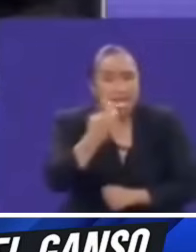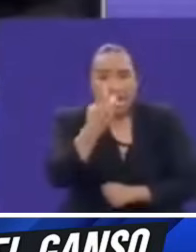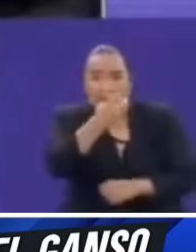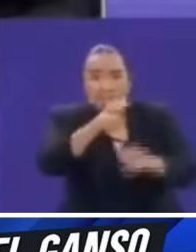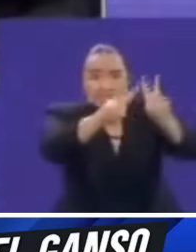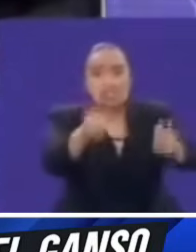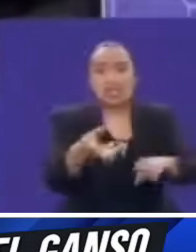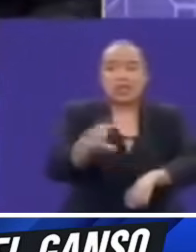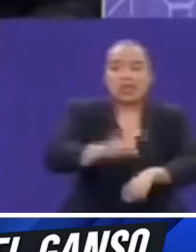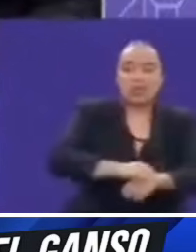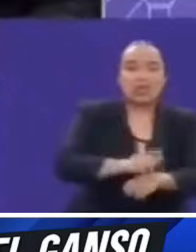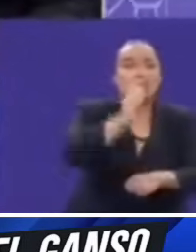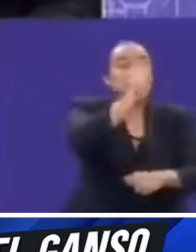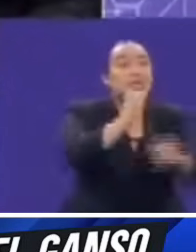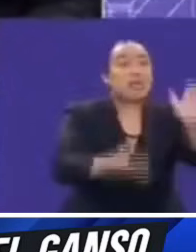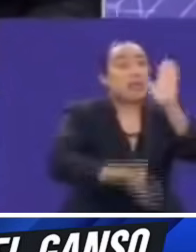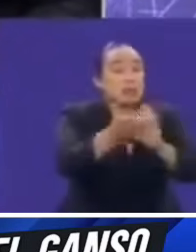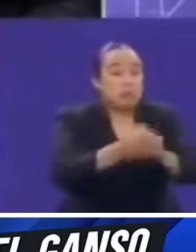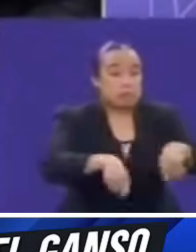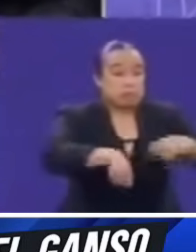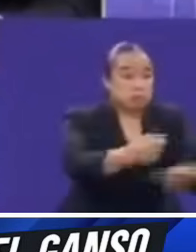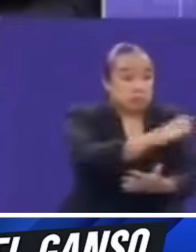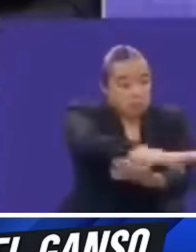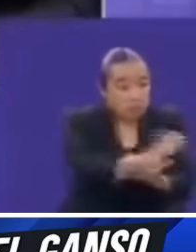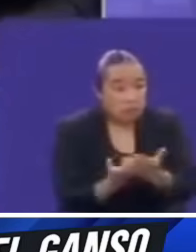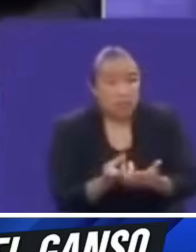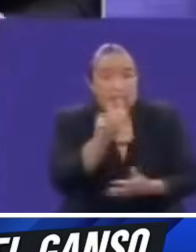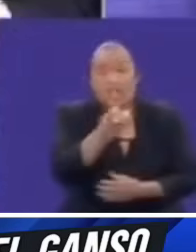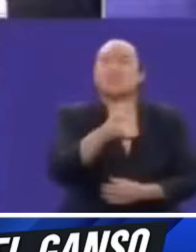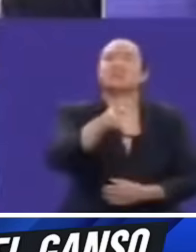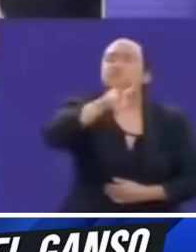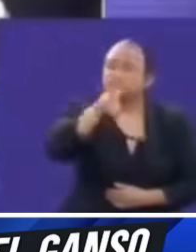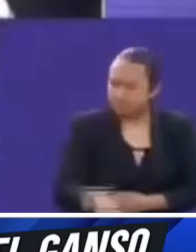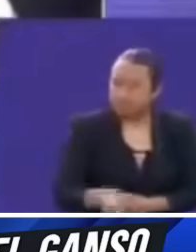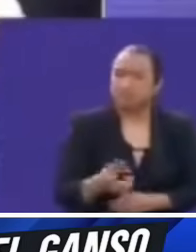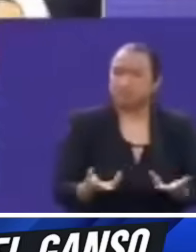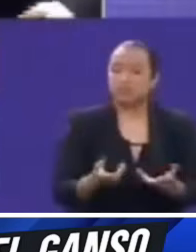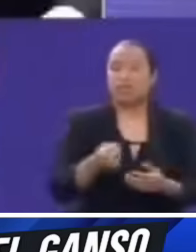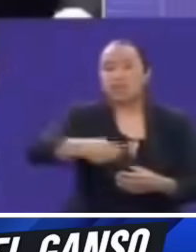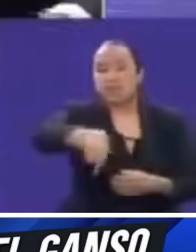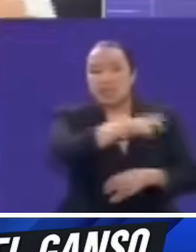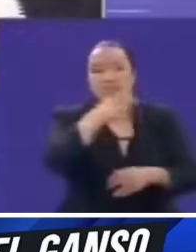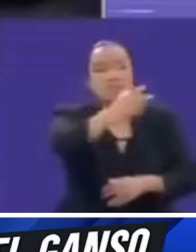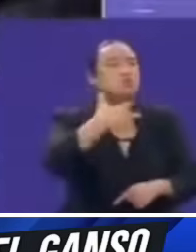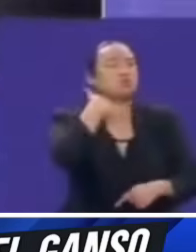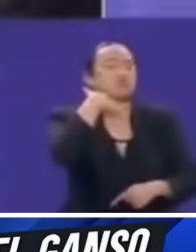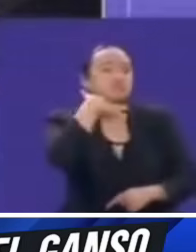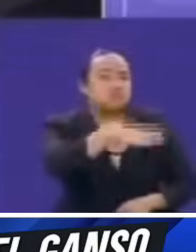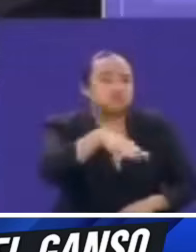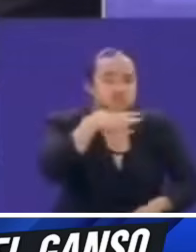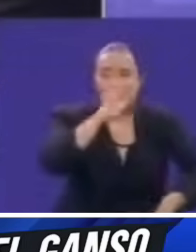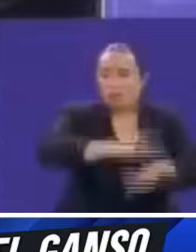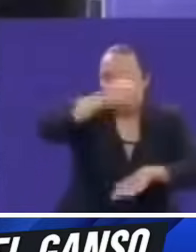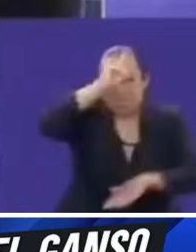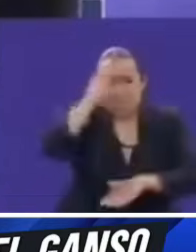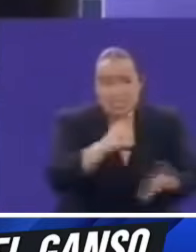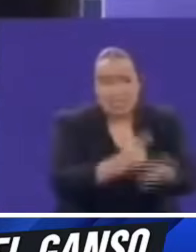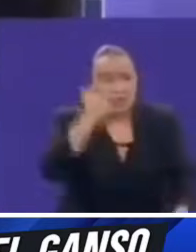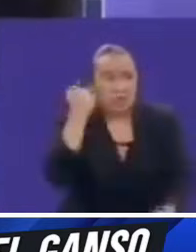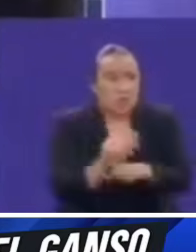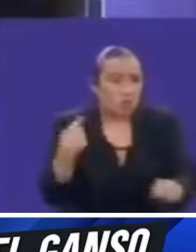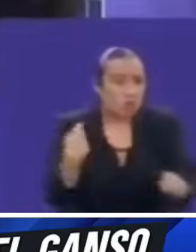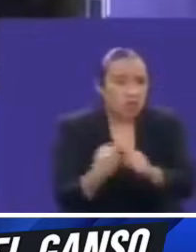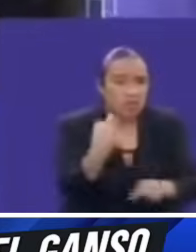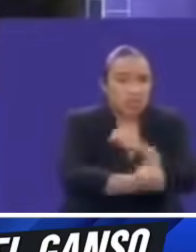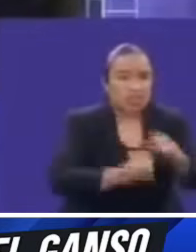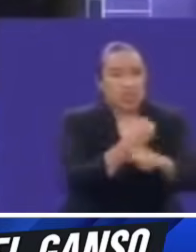Y claro que ha provocado un daño terrible es el escándalo de corrupción más grande del siglo en